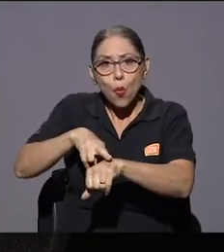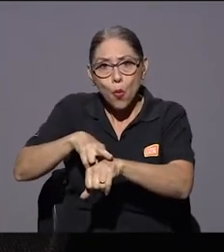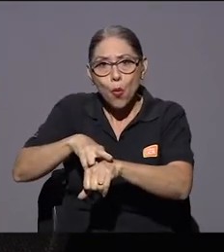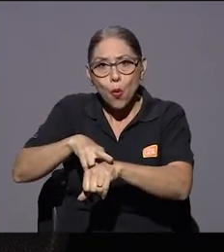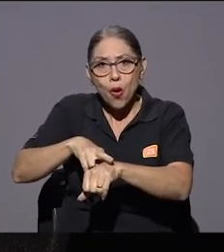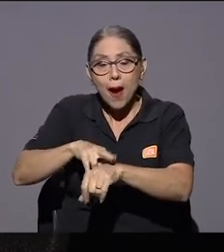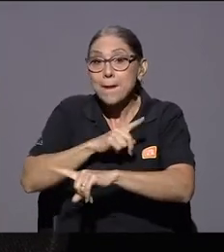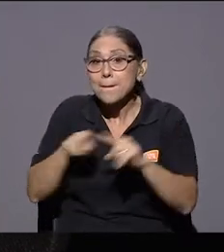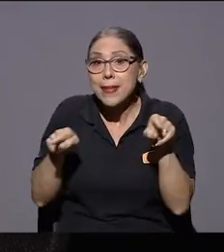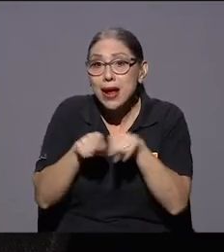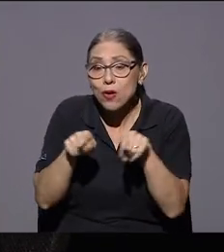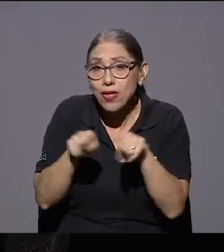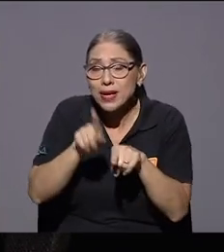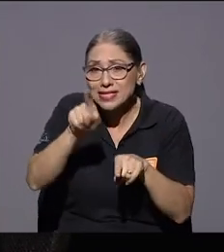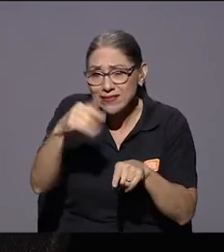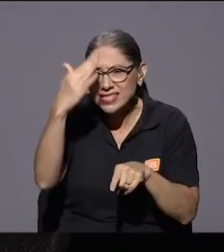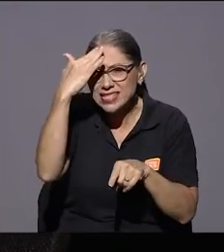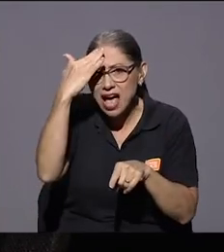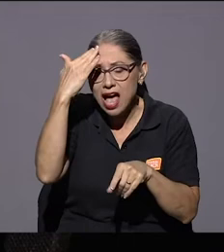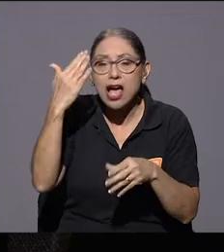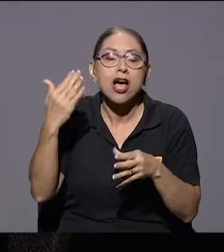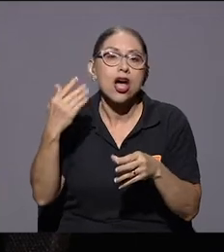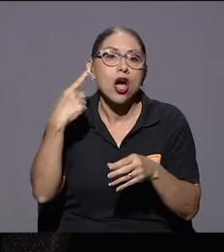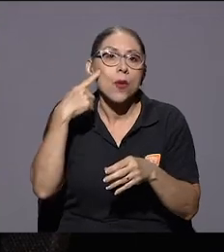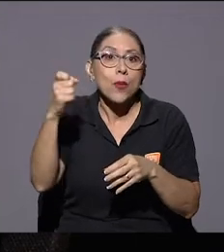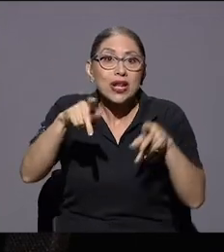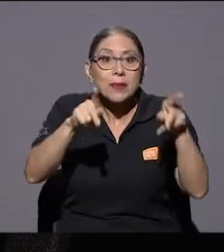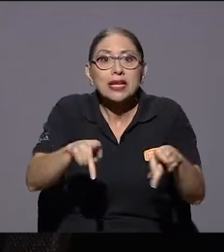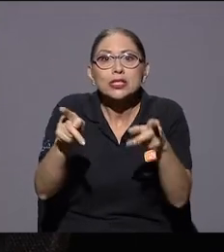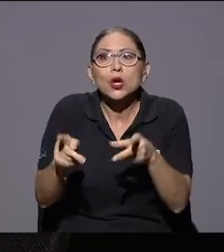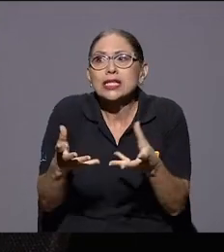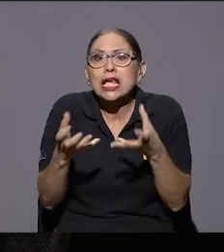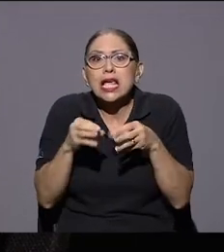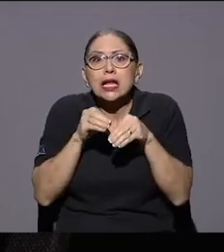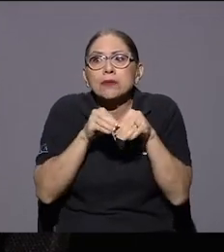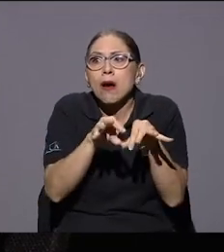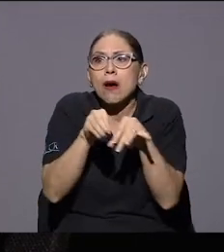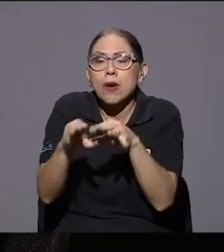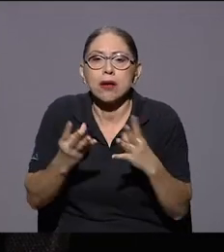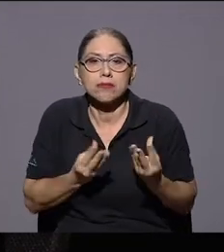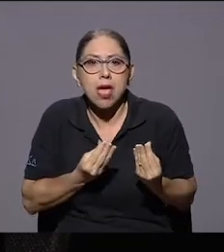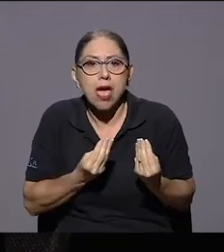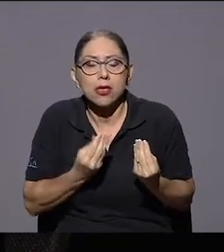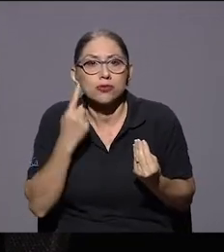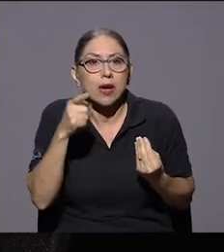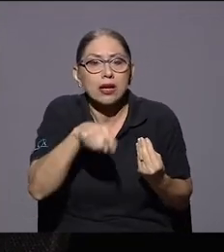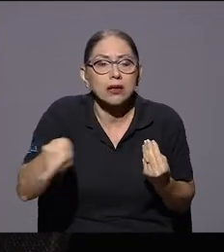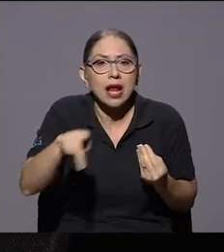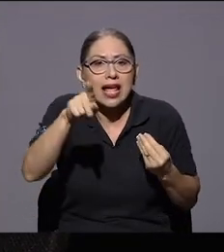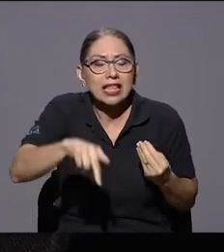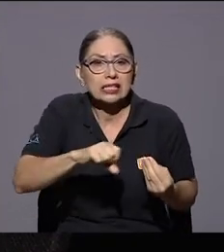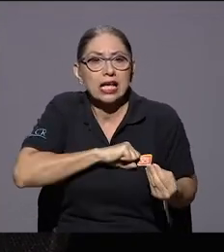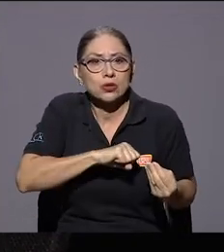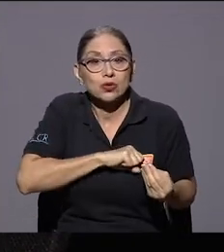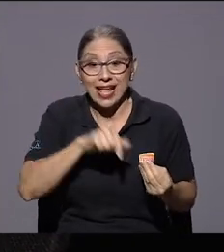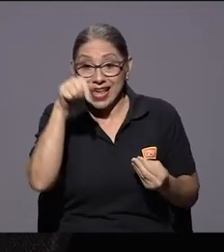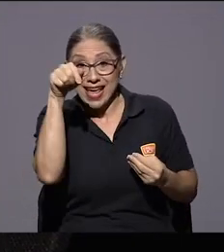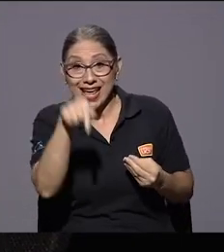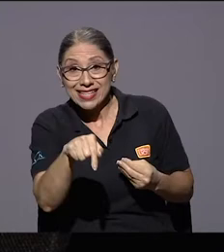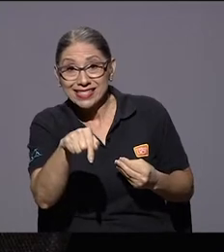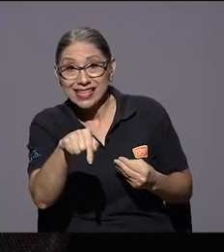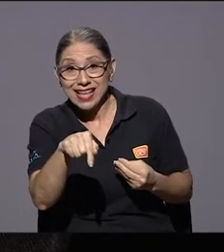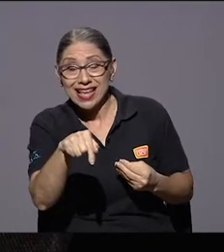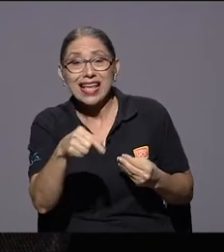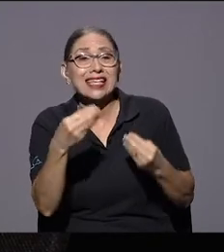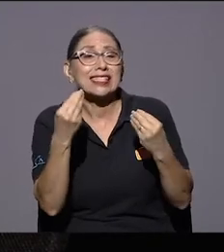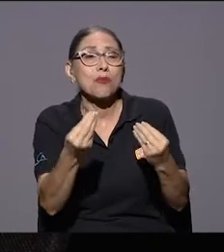en cuenta, porque para los que les gusta crear miedos y andar asustando gente, ese campo está especialmente dividido,